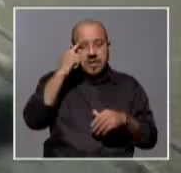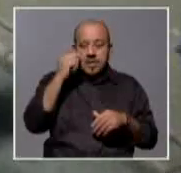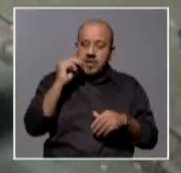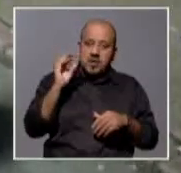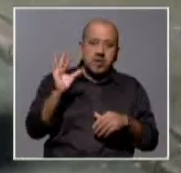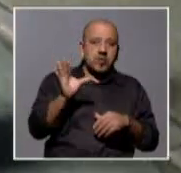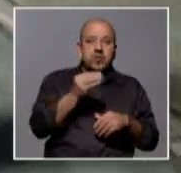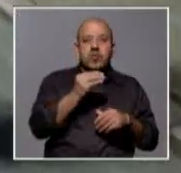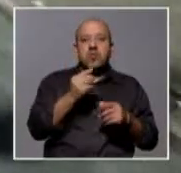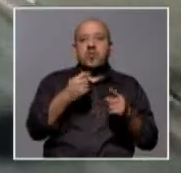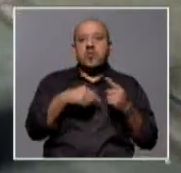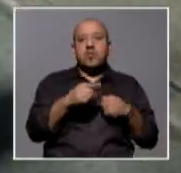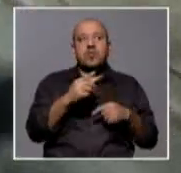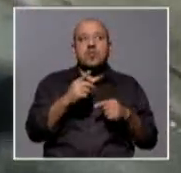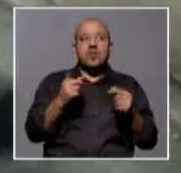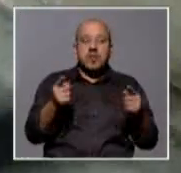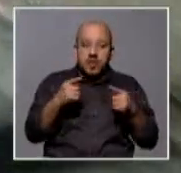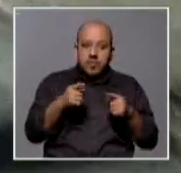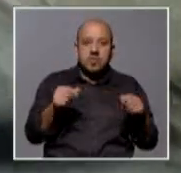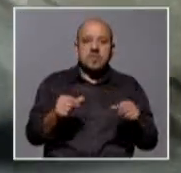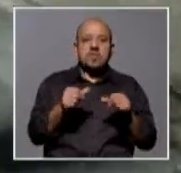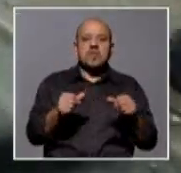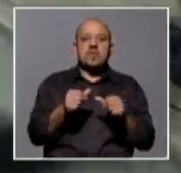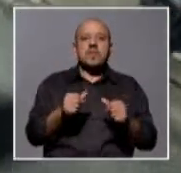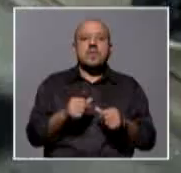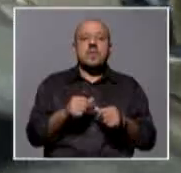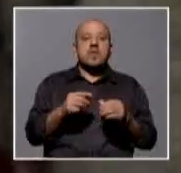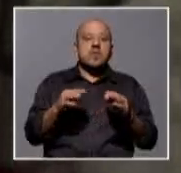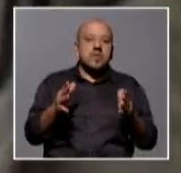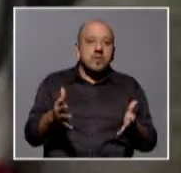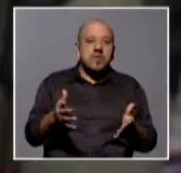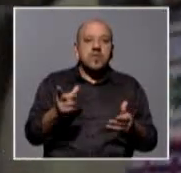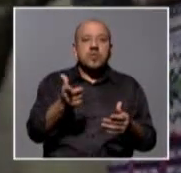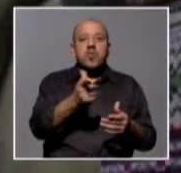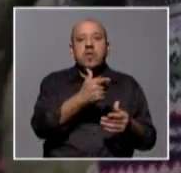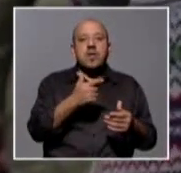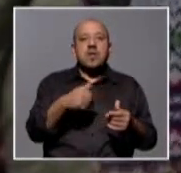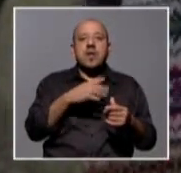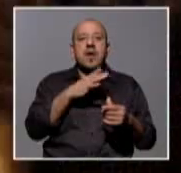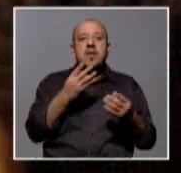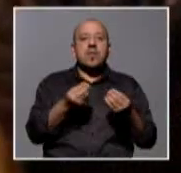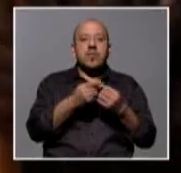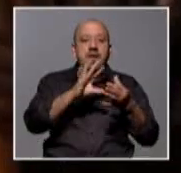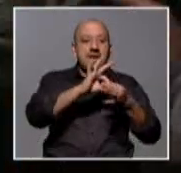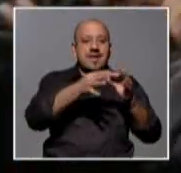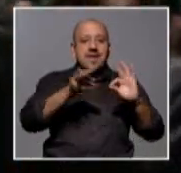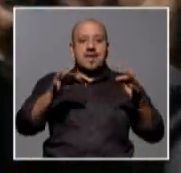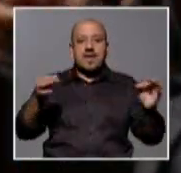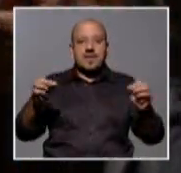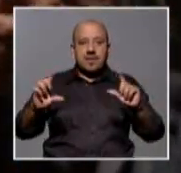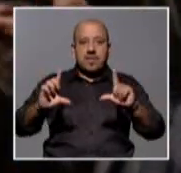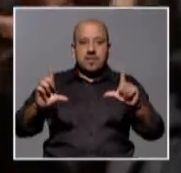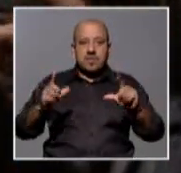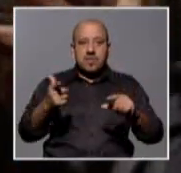manera, y se está haciendo. No hay una cadena nacional, pero hay un montón de medios que van a acompañar.